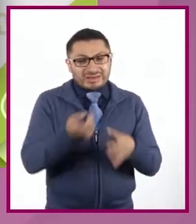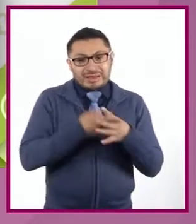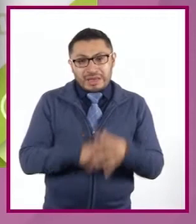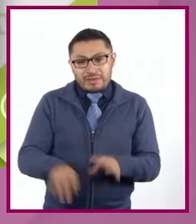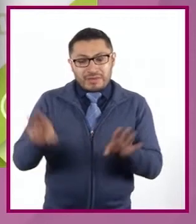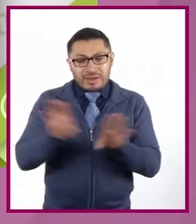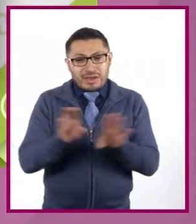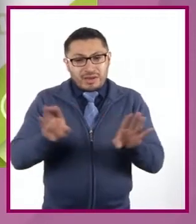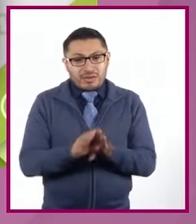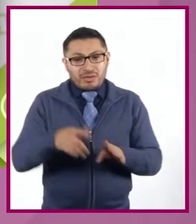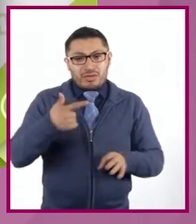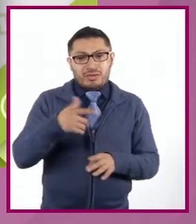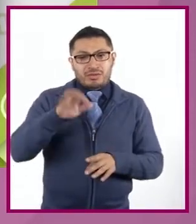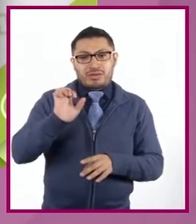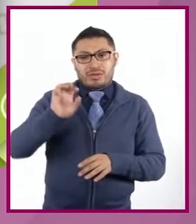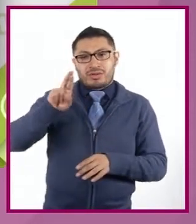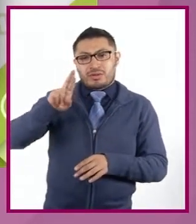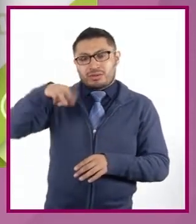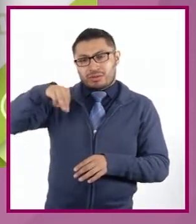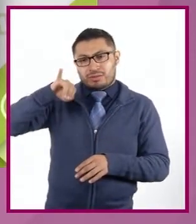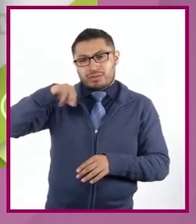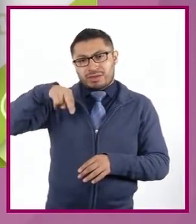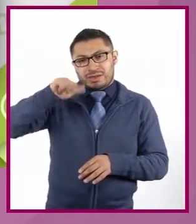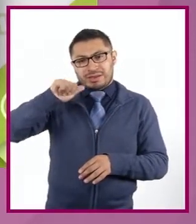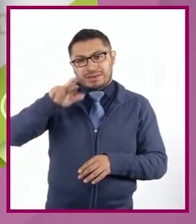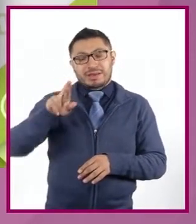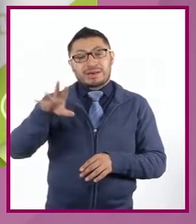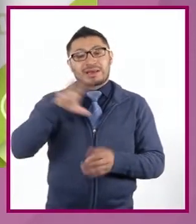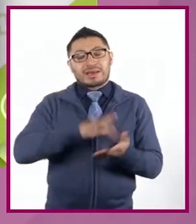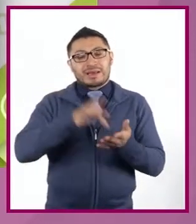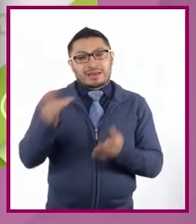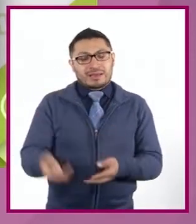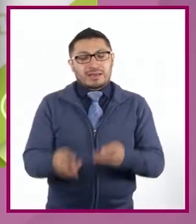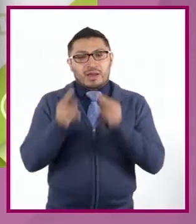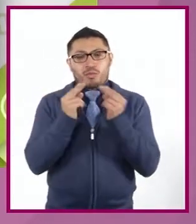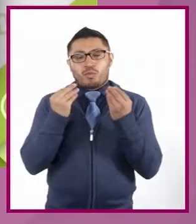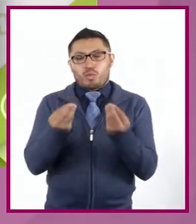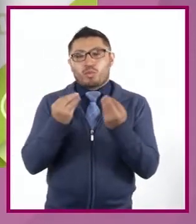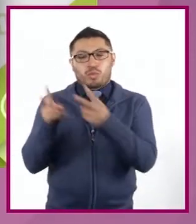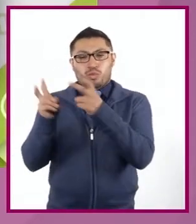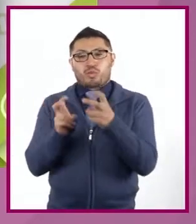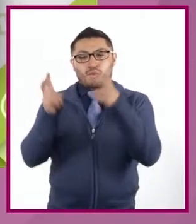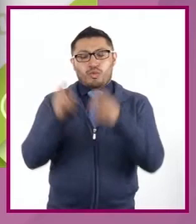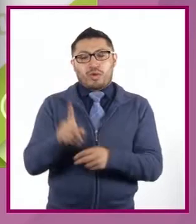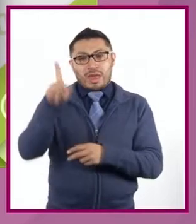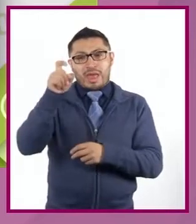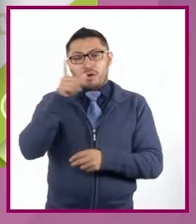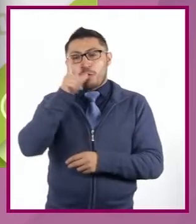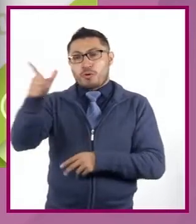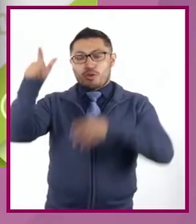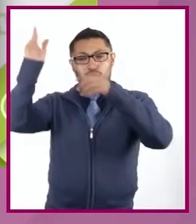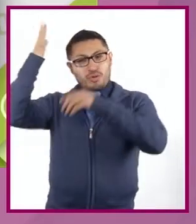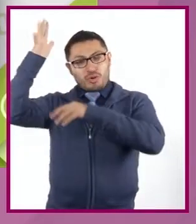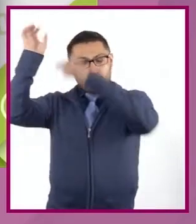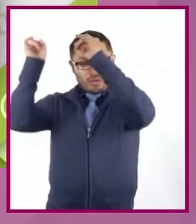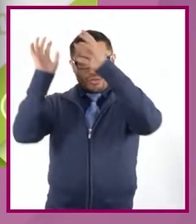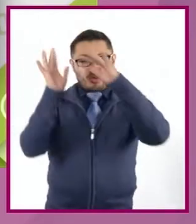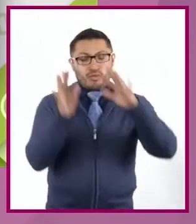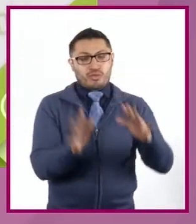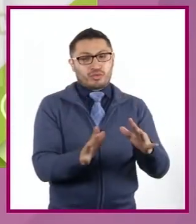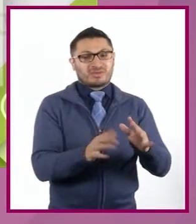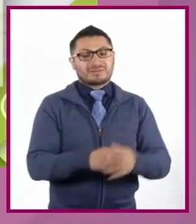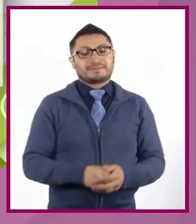germinar, gracias a la gran cantidad de nutrientes, de agua y sobre todo por la luz del sol que las cobija con su calor y